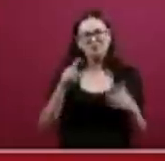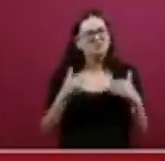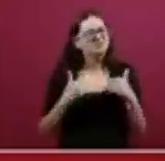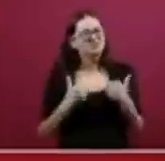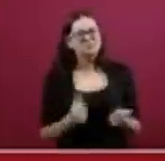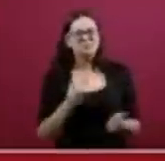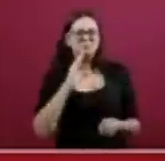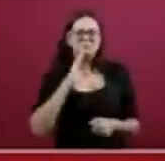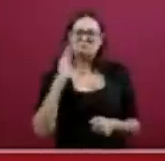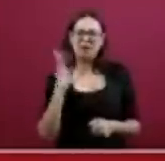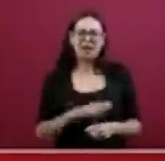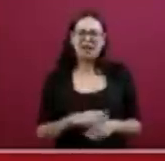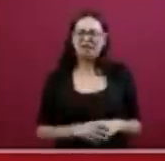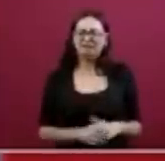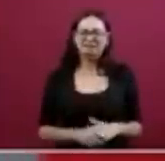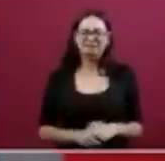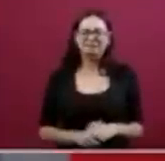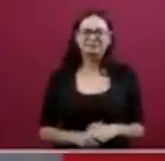todo el gobierno